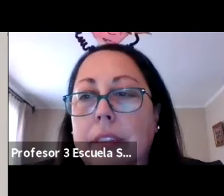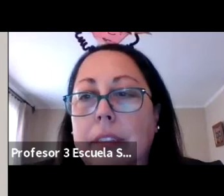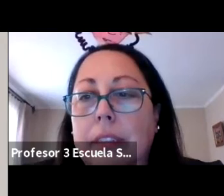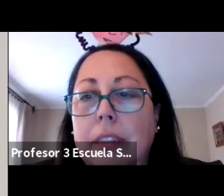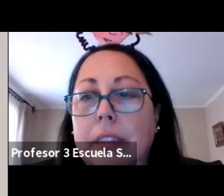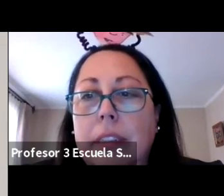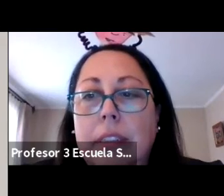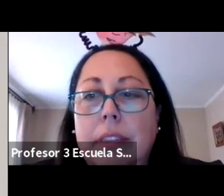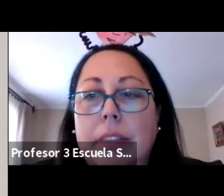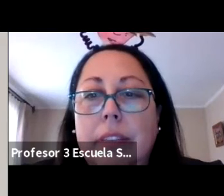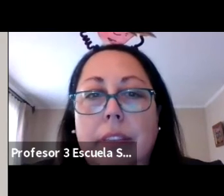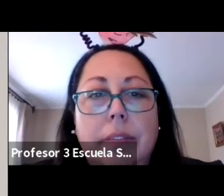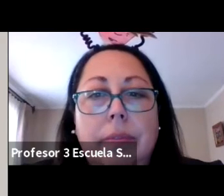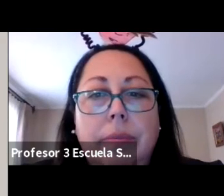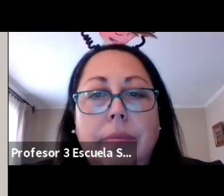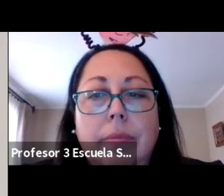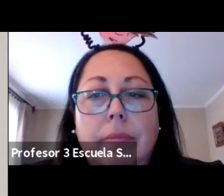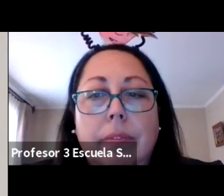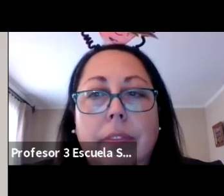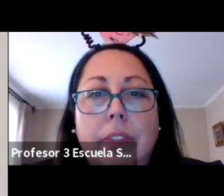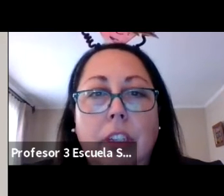stop.